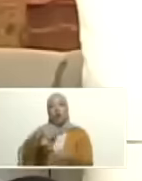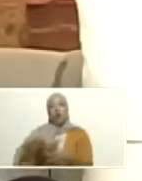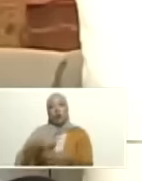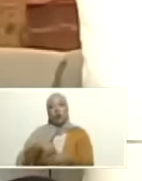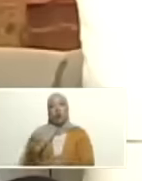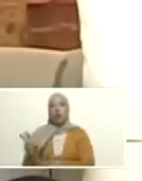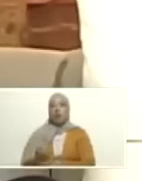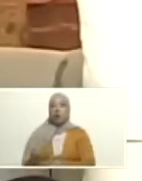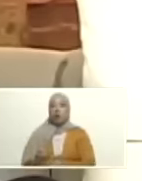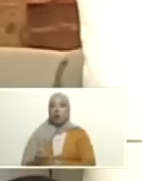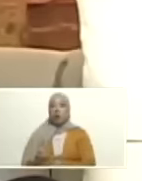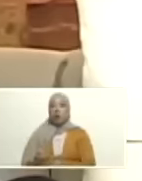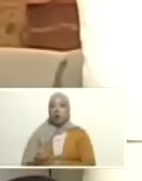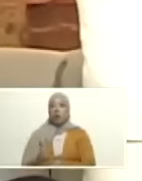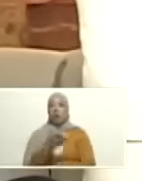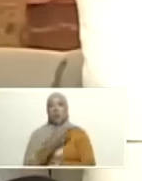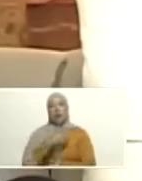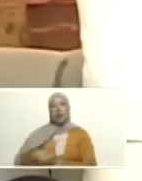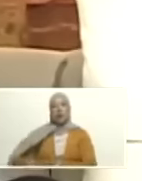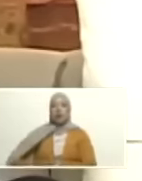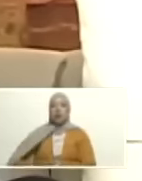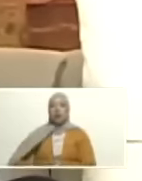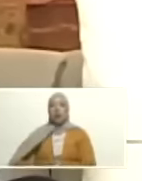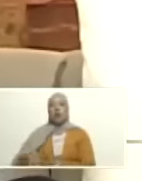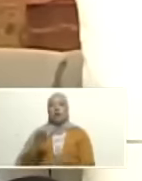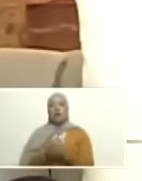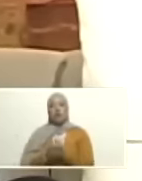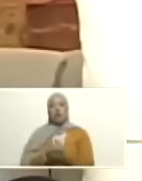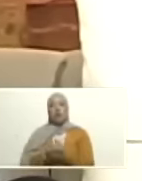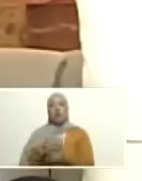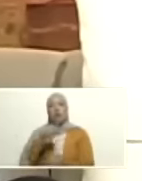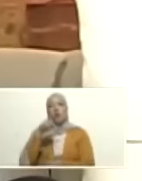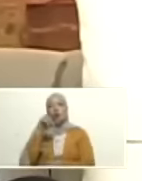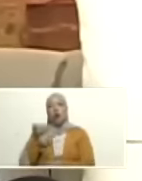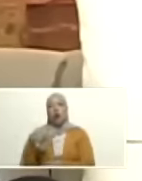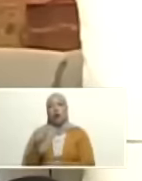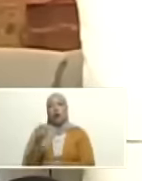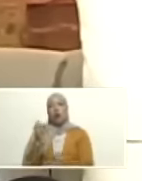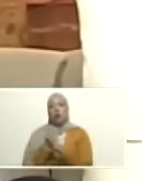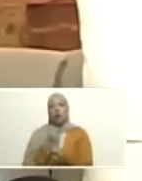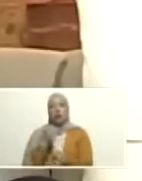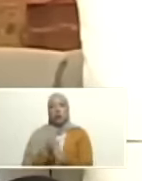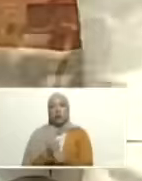Venezuela. Presidente, compañero Jorge Rodríguez,